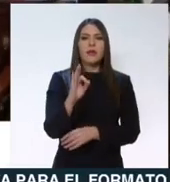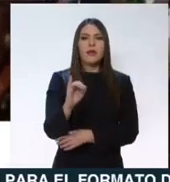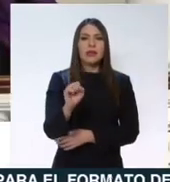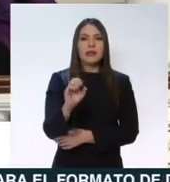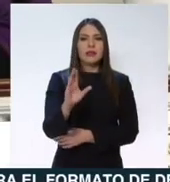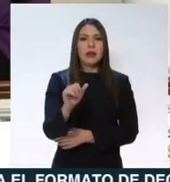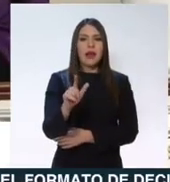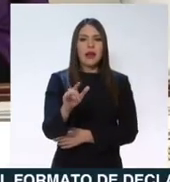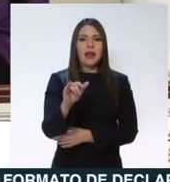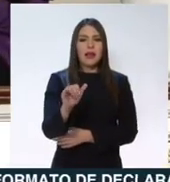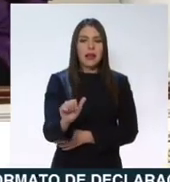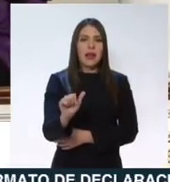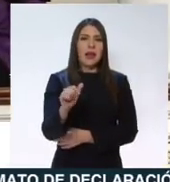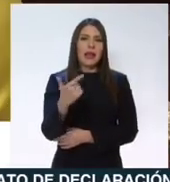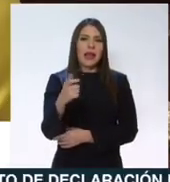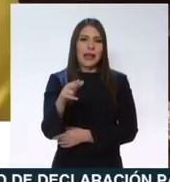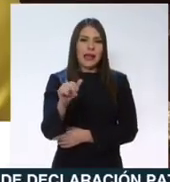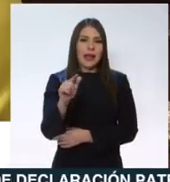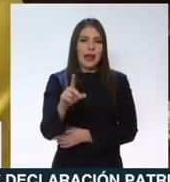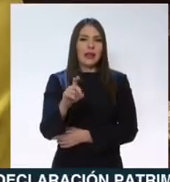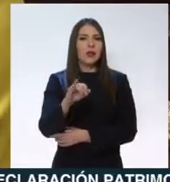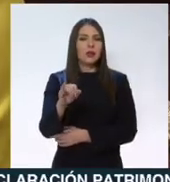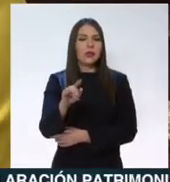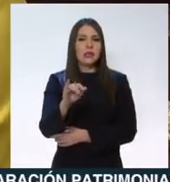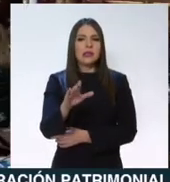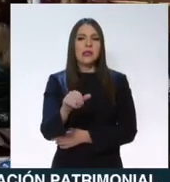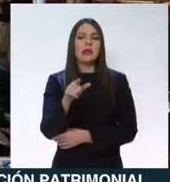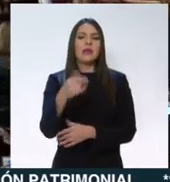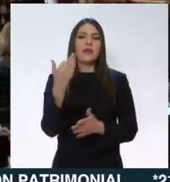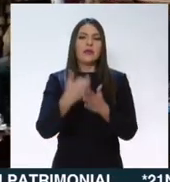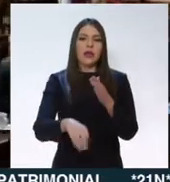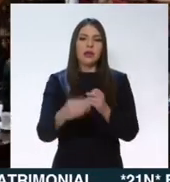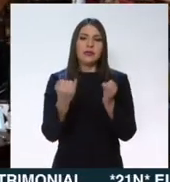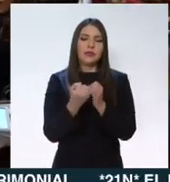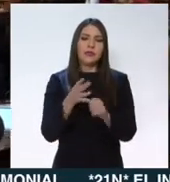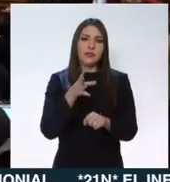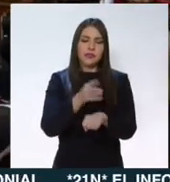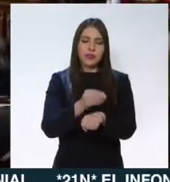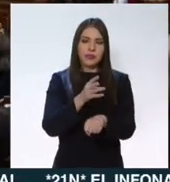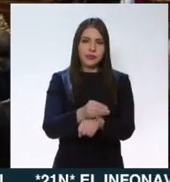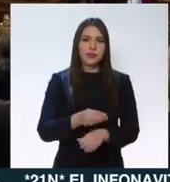Justicia. Con imágenes de Javier Martínez, Alberto Álvarez Santana, 21 Noticias.